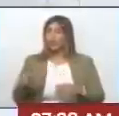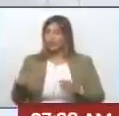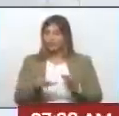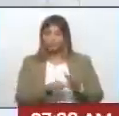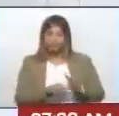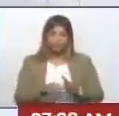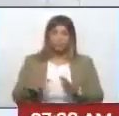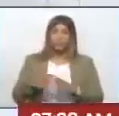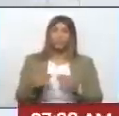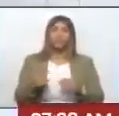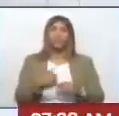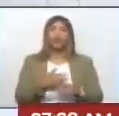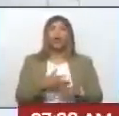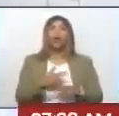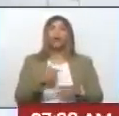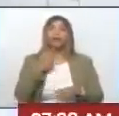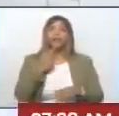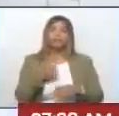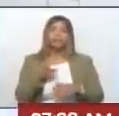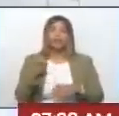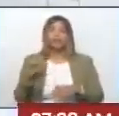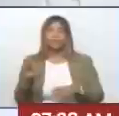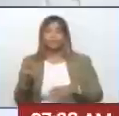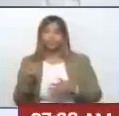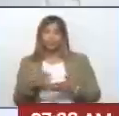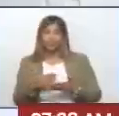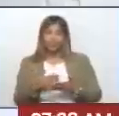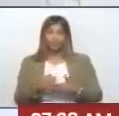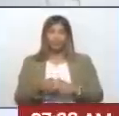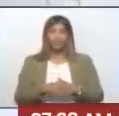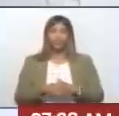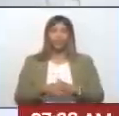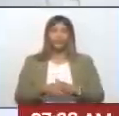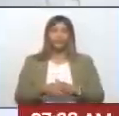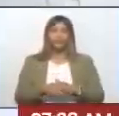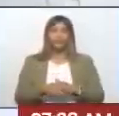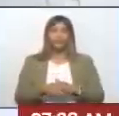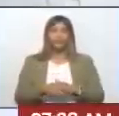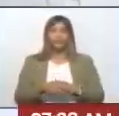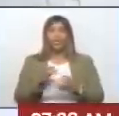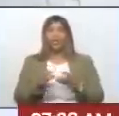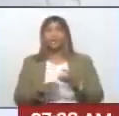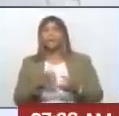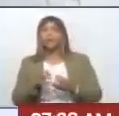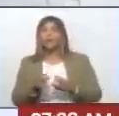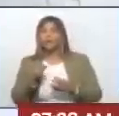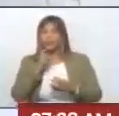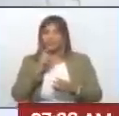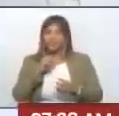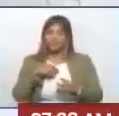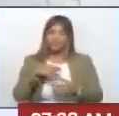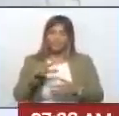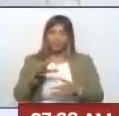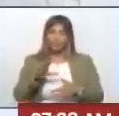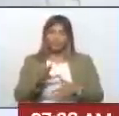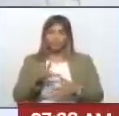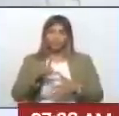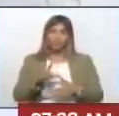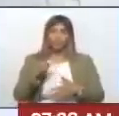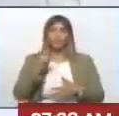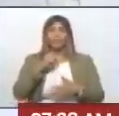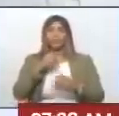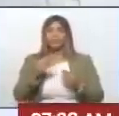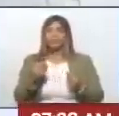realidad. Como decía Efraín Zubero en un libro, El problema de definir lo hispanoamericano, él colocaba una frase muy sencilla,